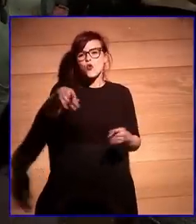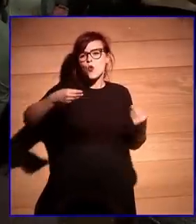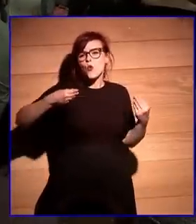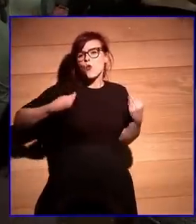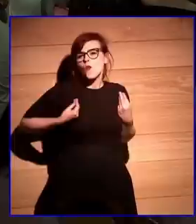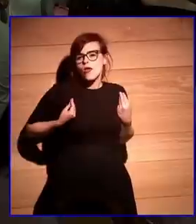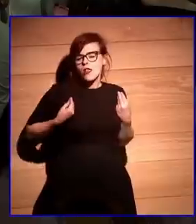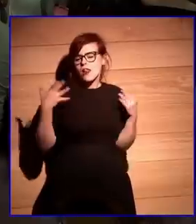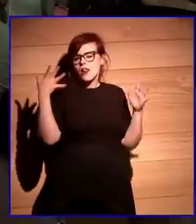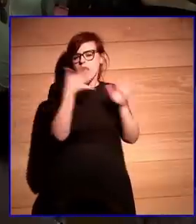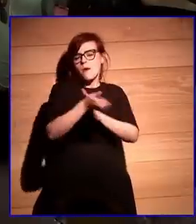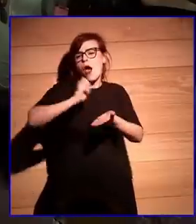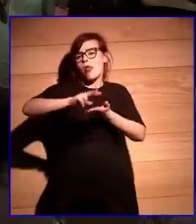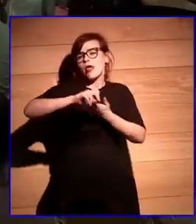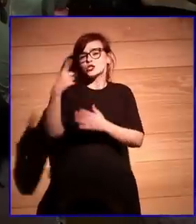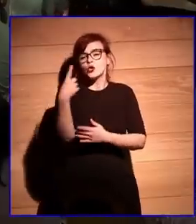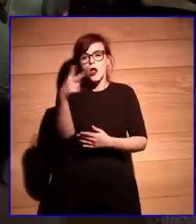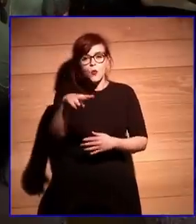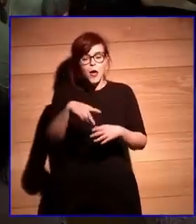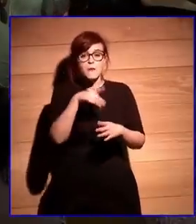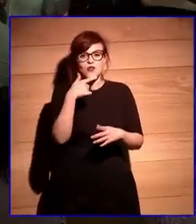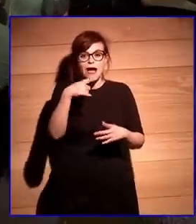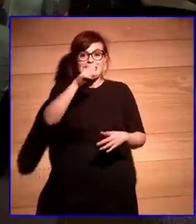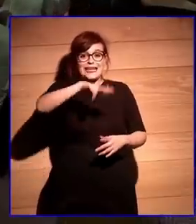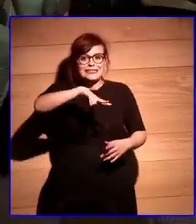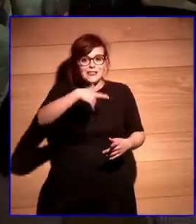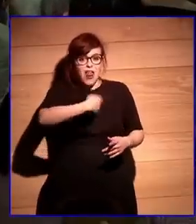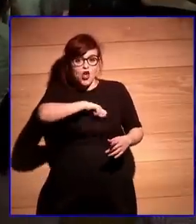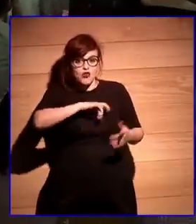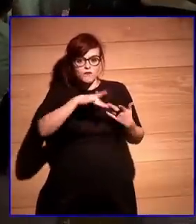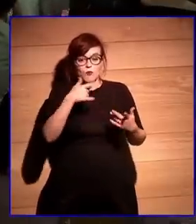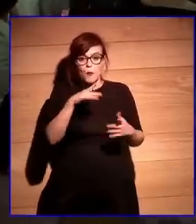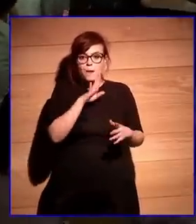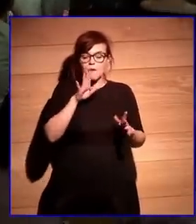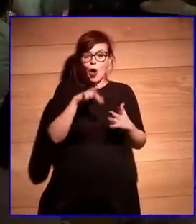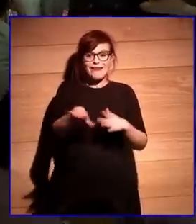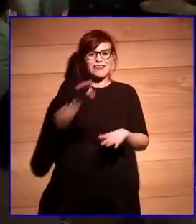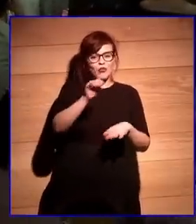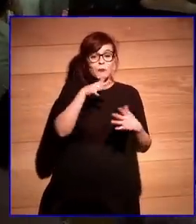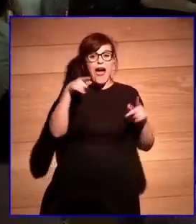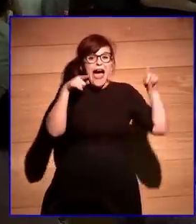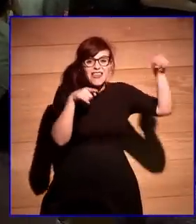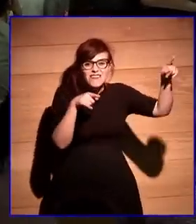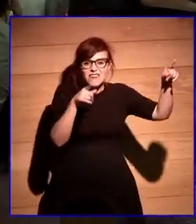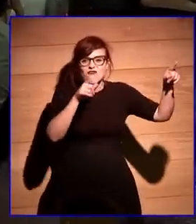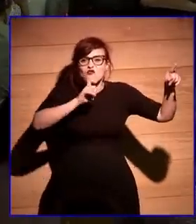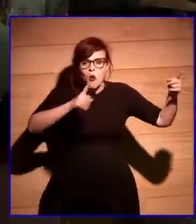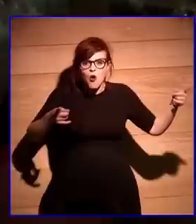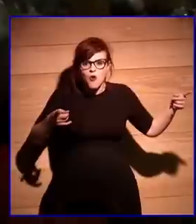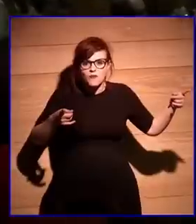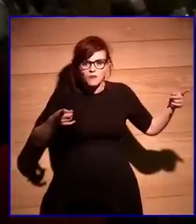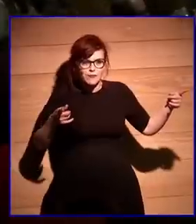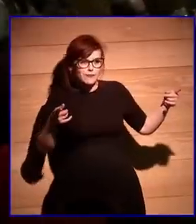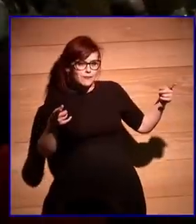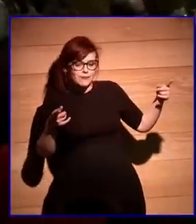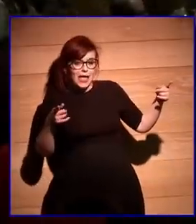walk alone. Claro, pero en castellano, que es tu idioma materno, dices, lo entiendo que lo hagas, pero allí, ¿cómo lo pueden hacer?